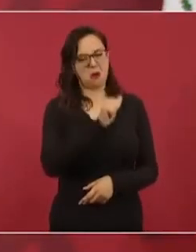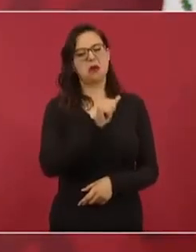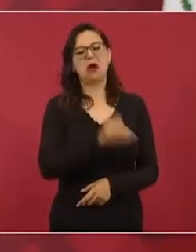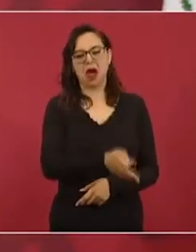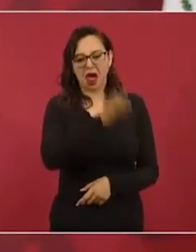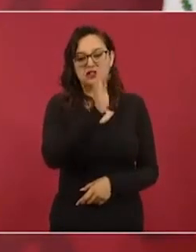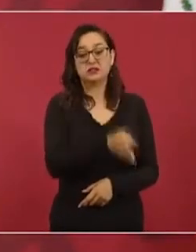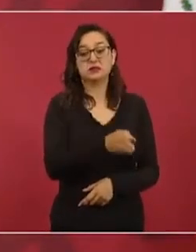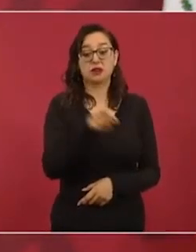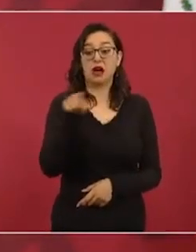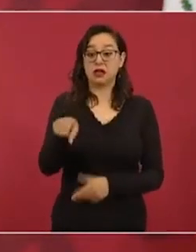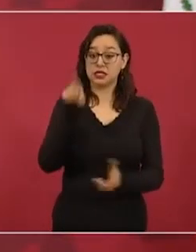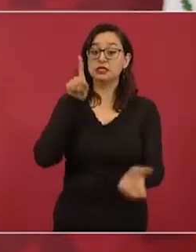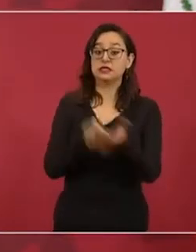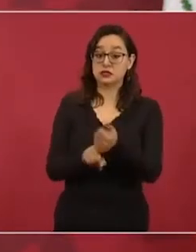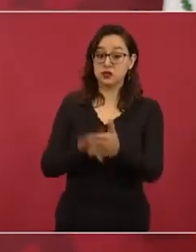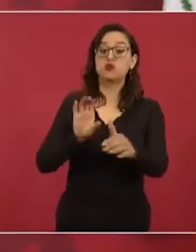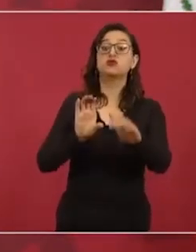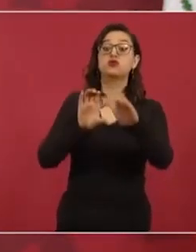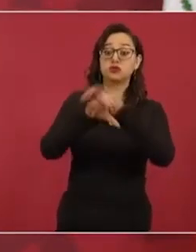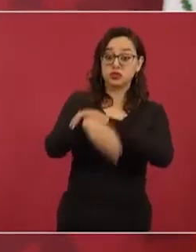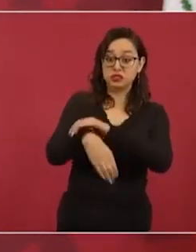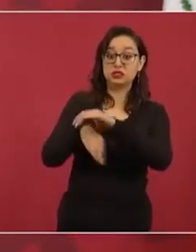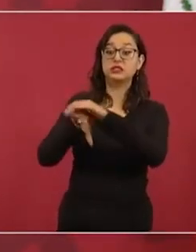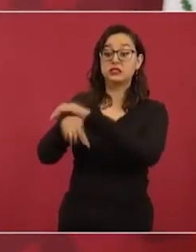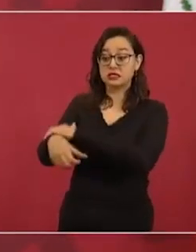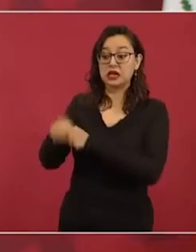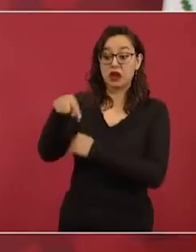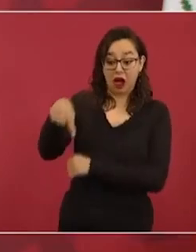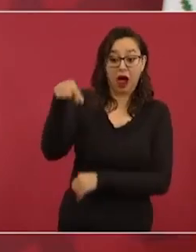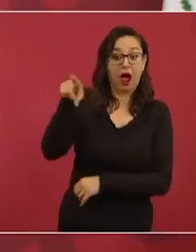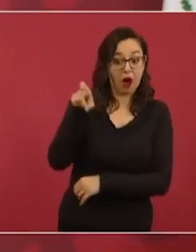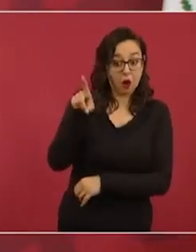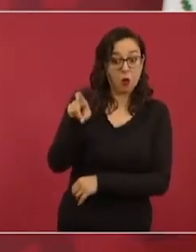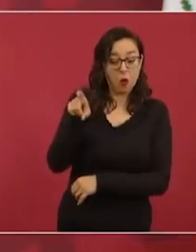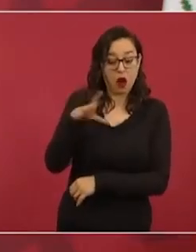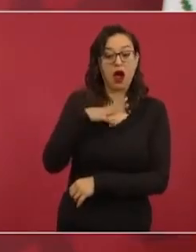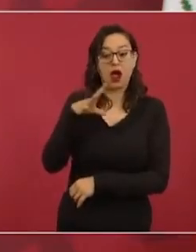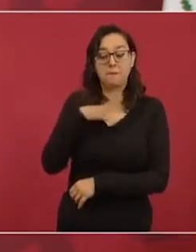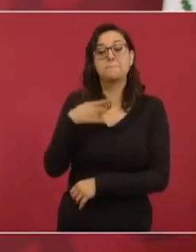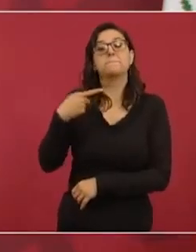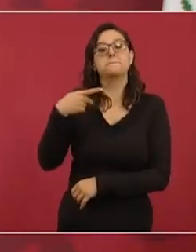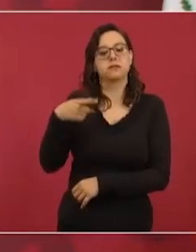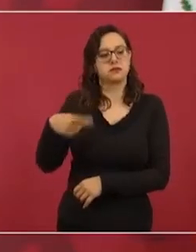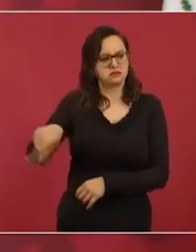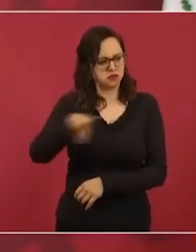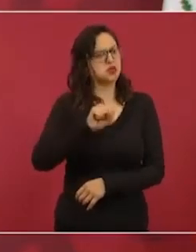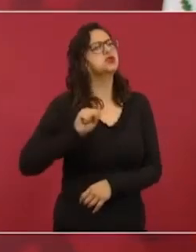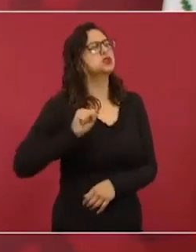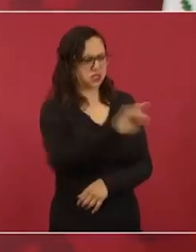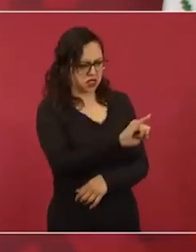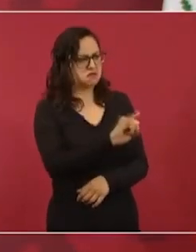hay cenotes. Y el acuerdo con ellos fue la protección de los cenotes.